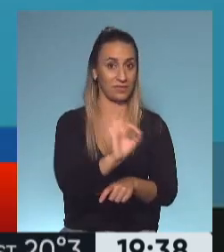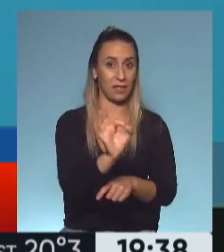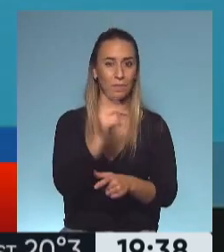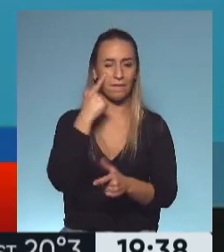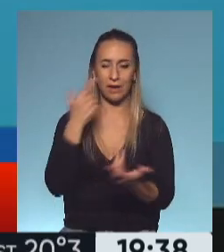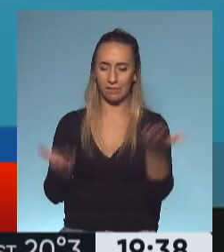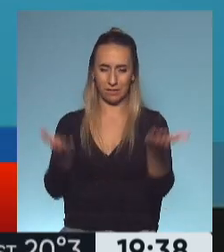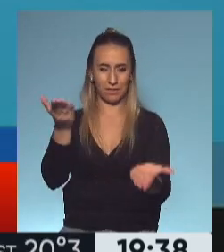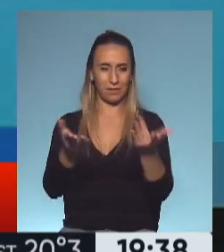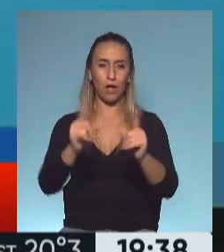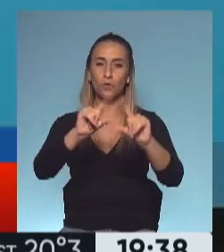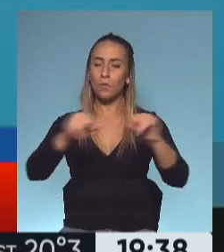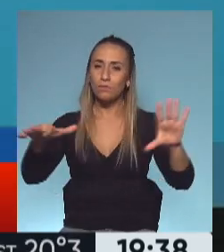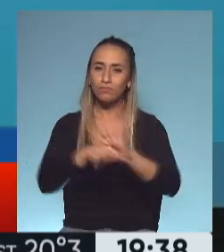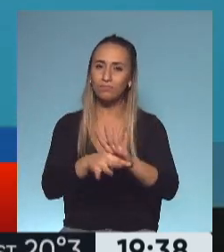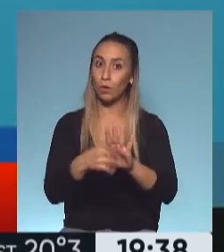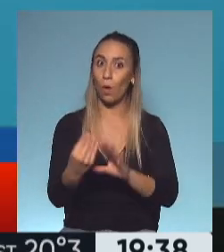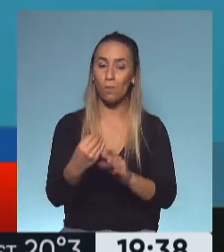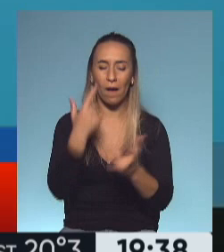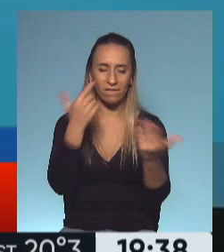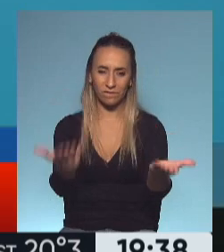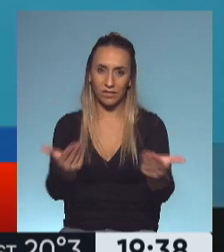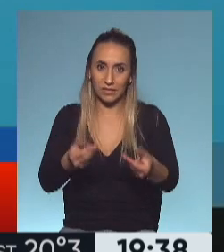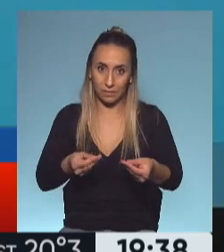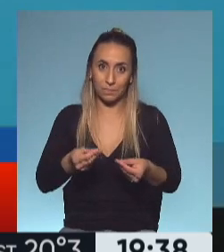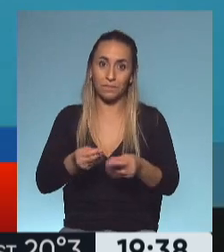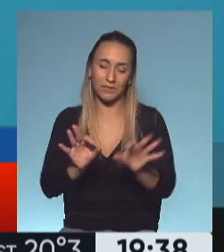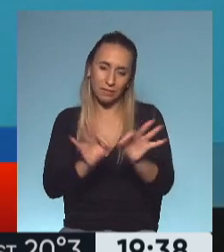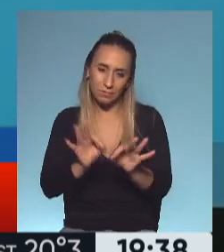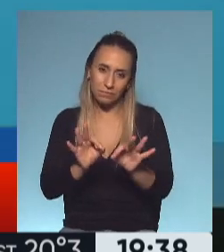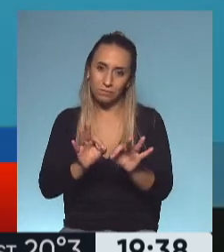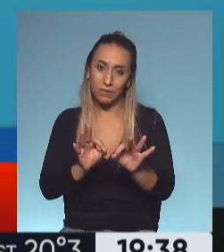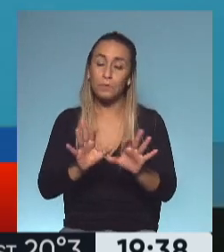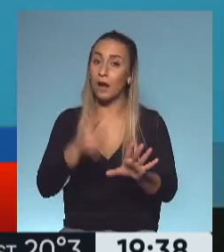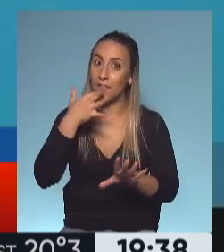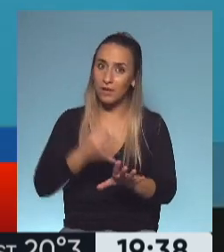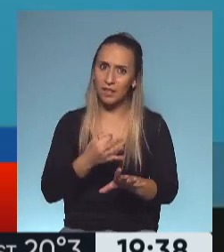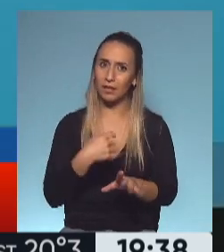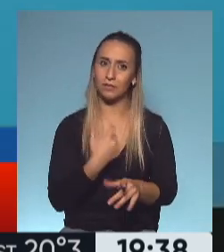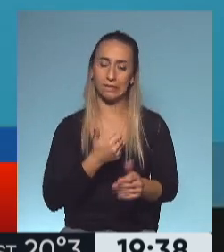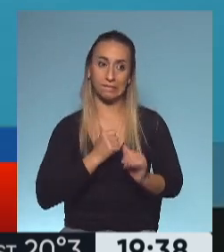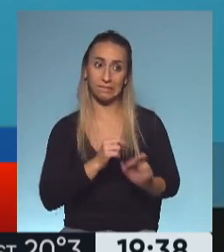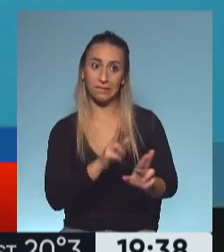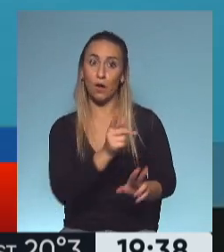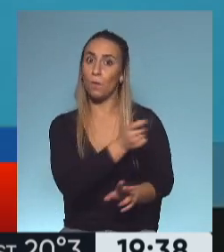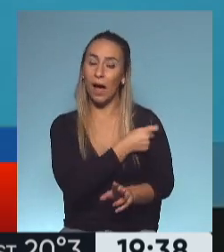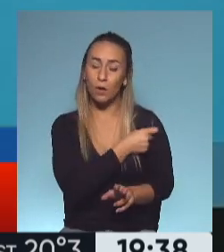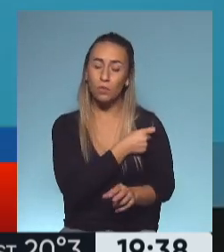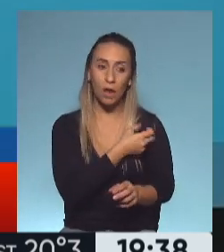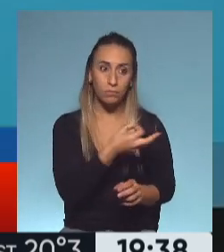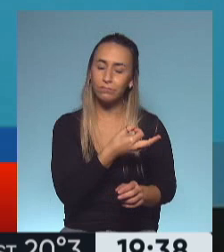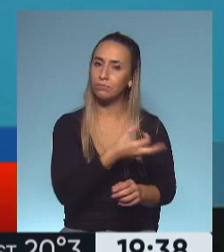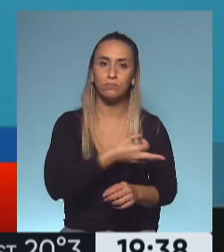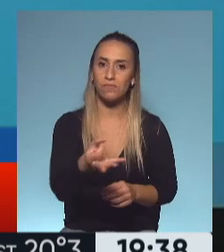el número exacto, pero la verdad es que la eficacia esperada de la vacuna se está viendo en algo muy